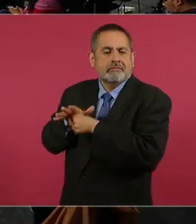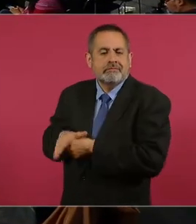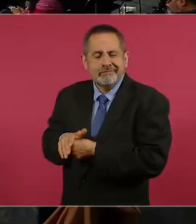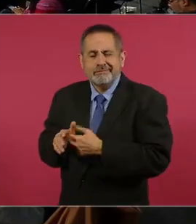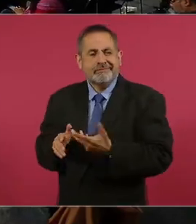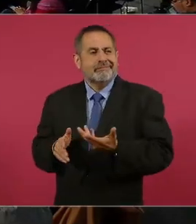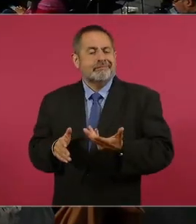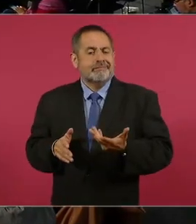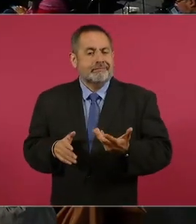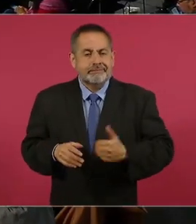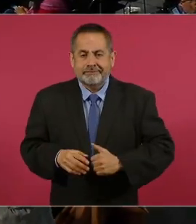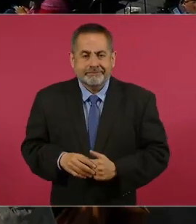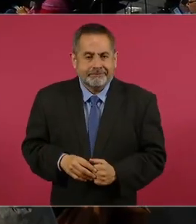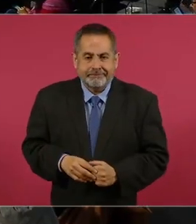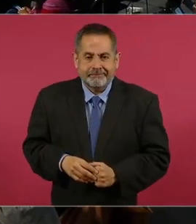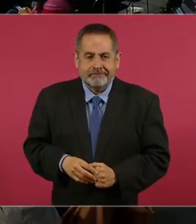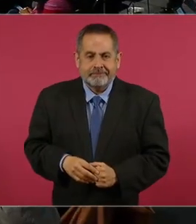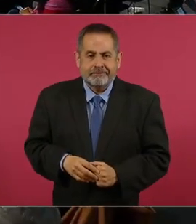que son